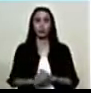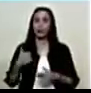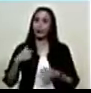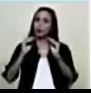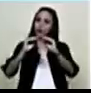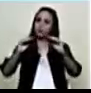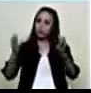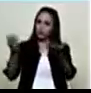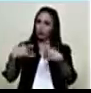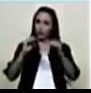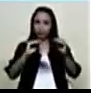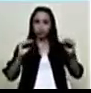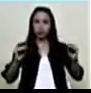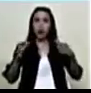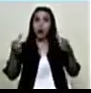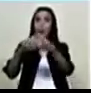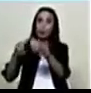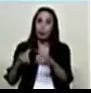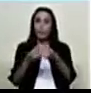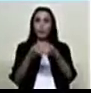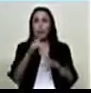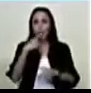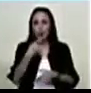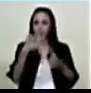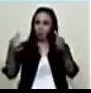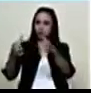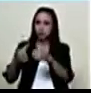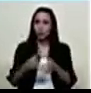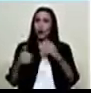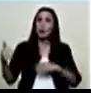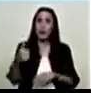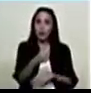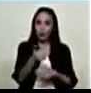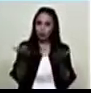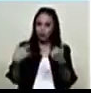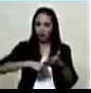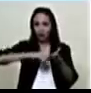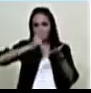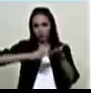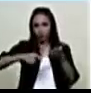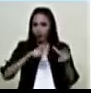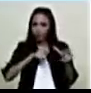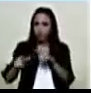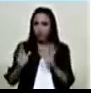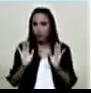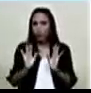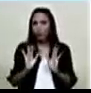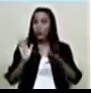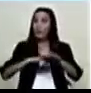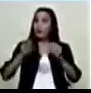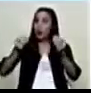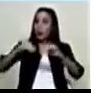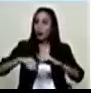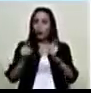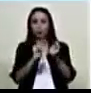una invitación a los partidos políticos de la MUD a que firmen el acuerdo. Fue el acuerdo que